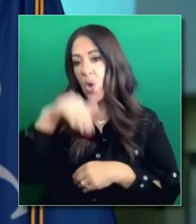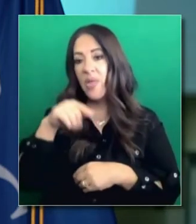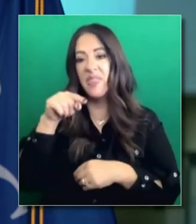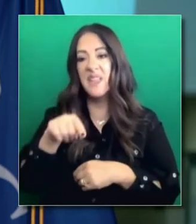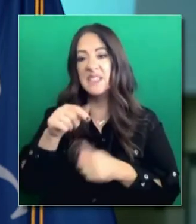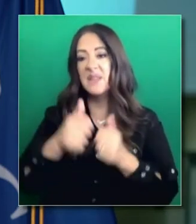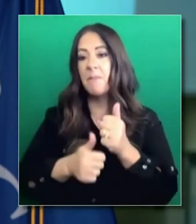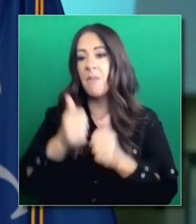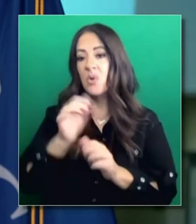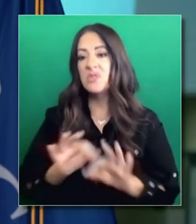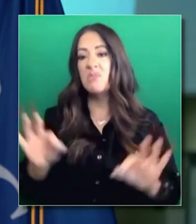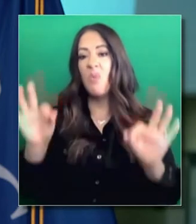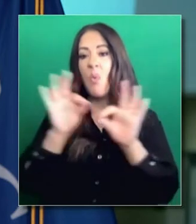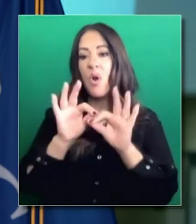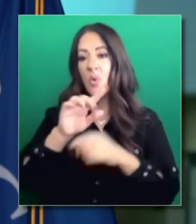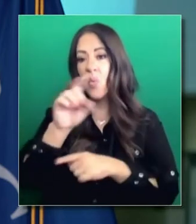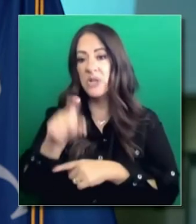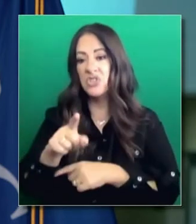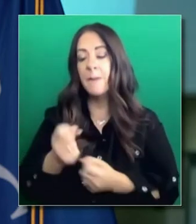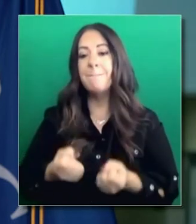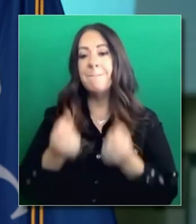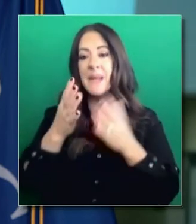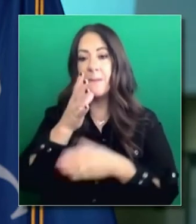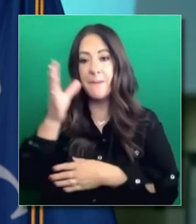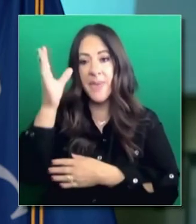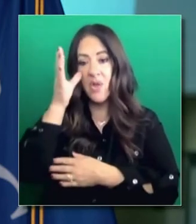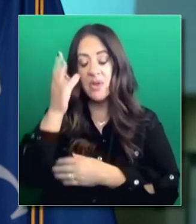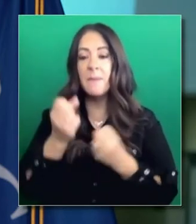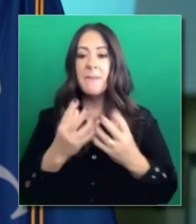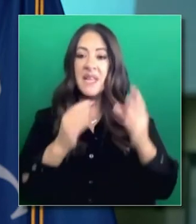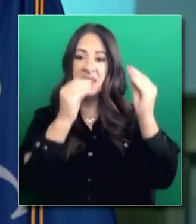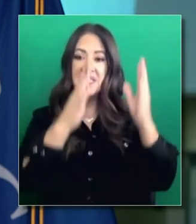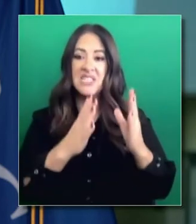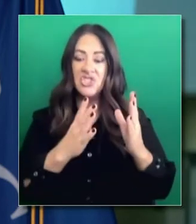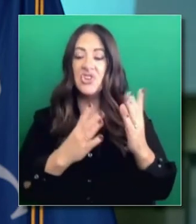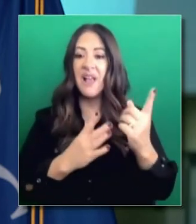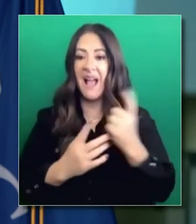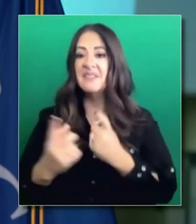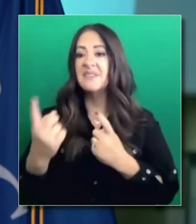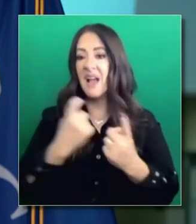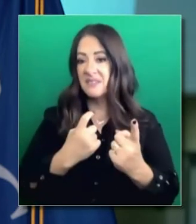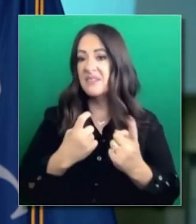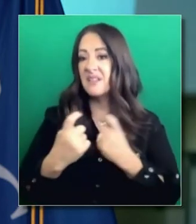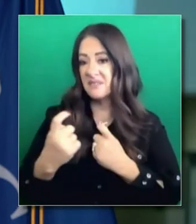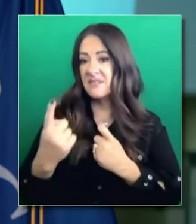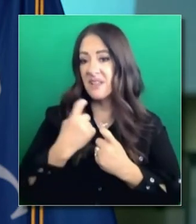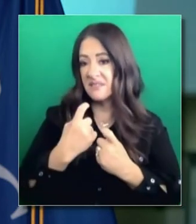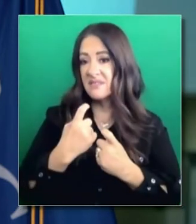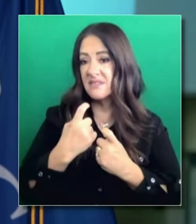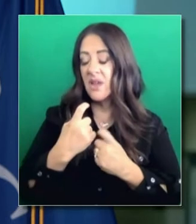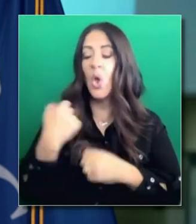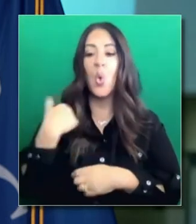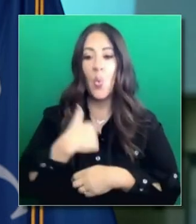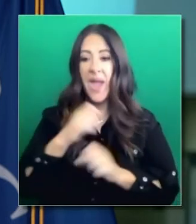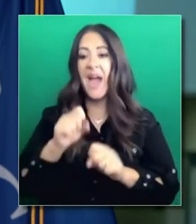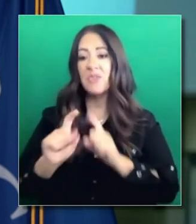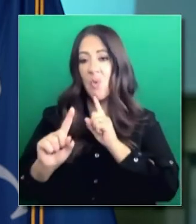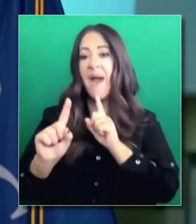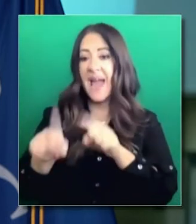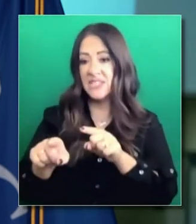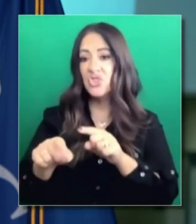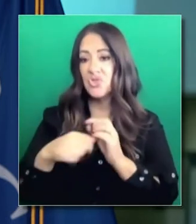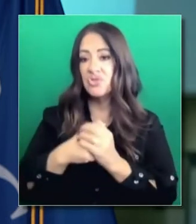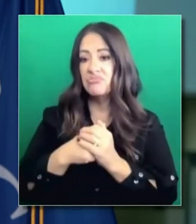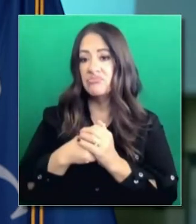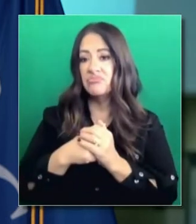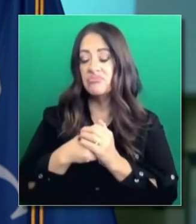de las interrogantes importantísimas que se plantean maestros y padres, y es una interrogante